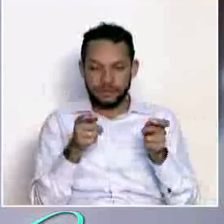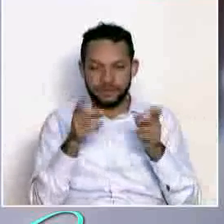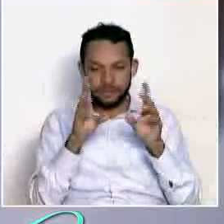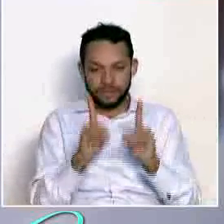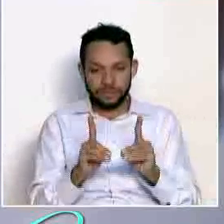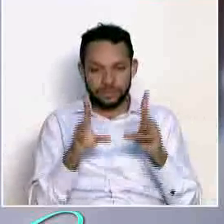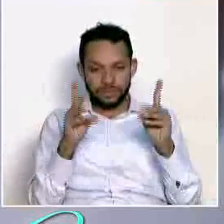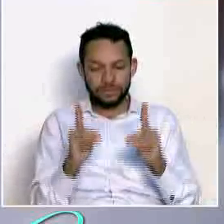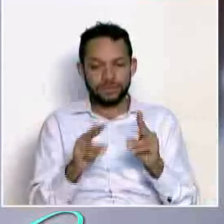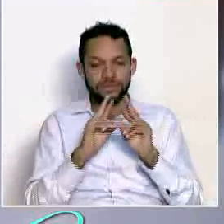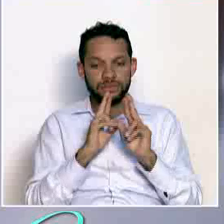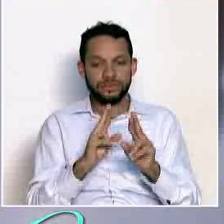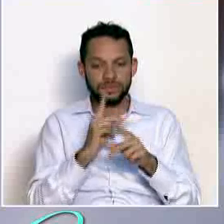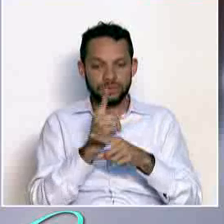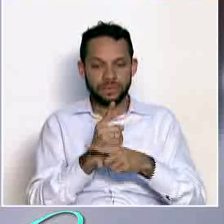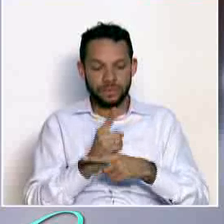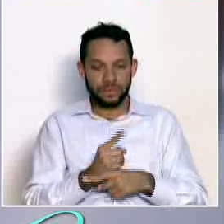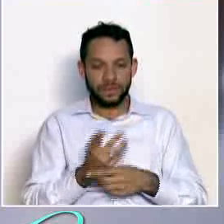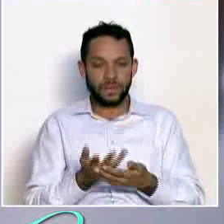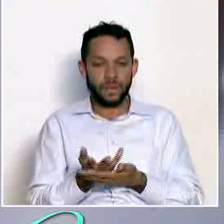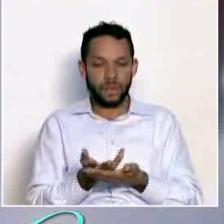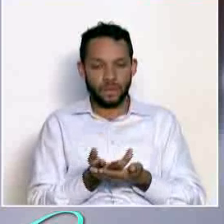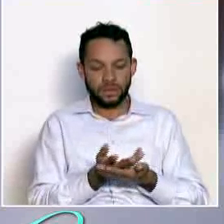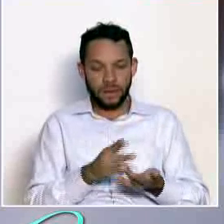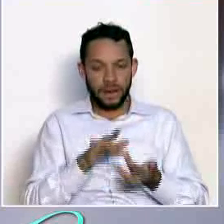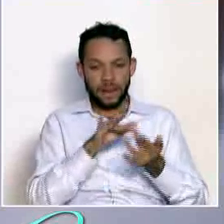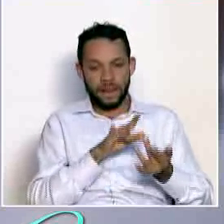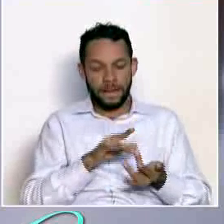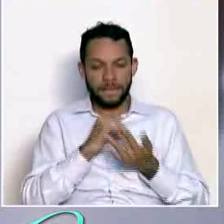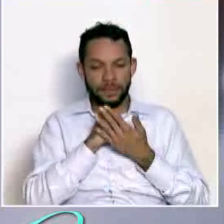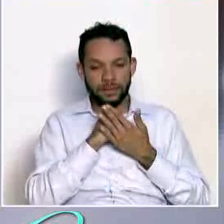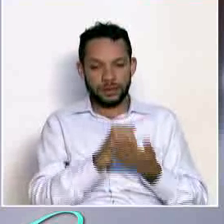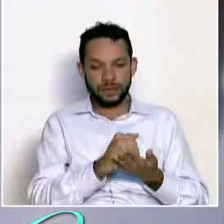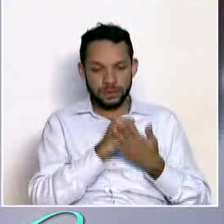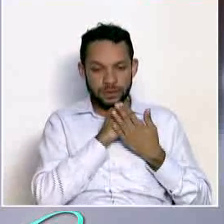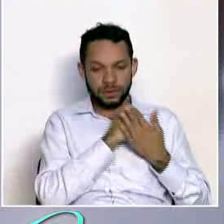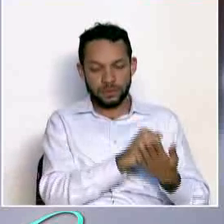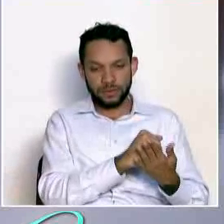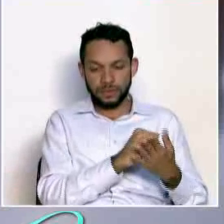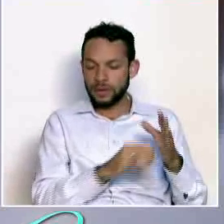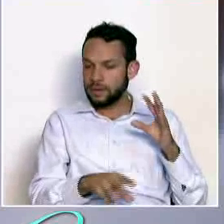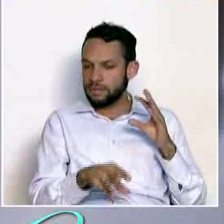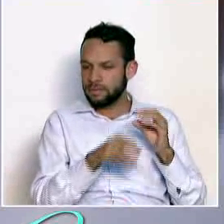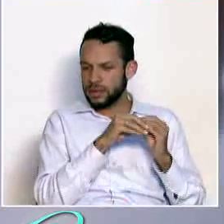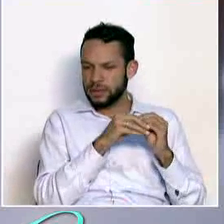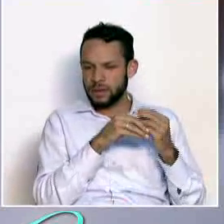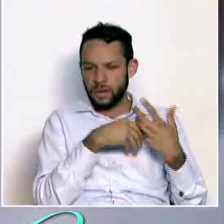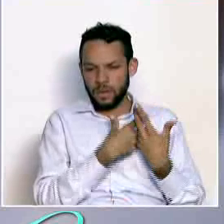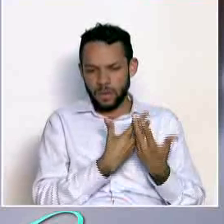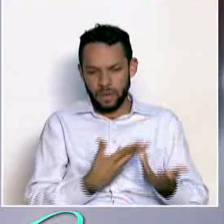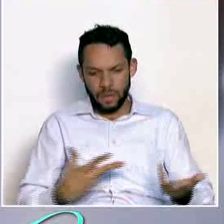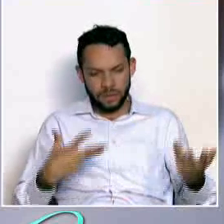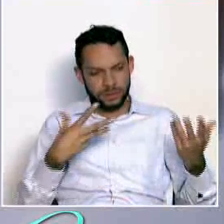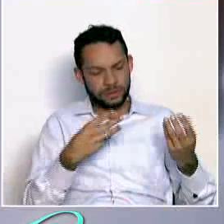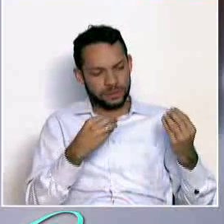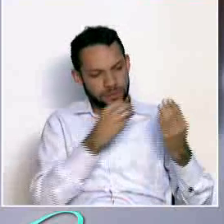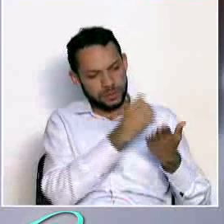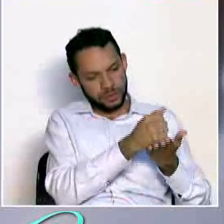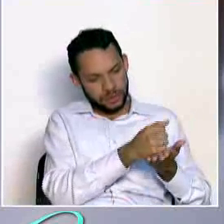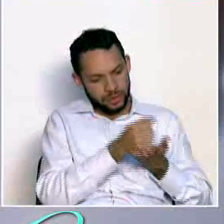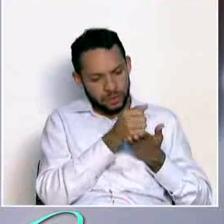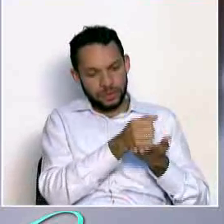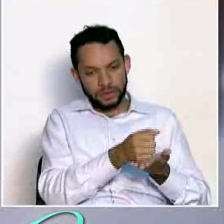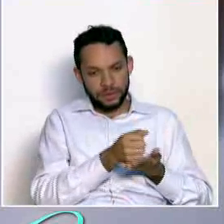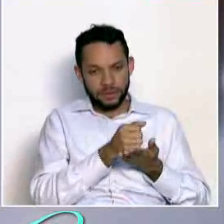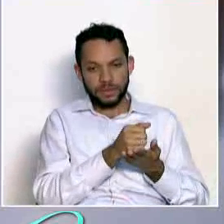Responde automáticamente a todas las sugerencias que uno le hace. La hipnosis es la herramienta más maravillosa,